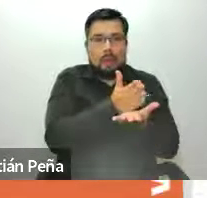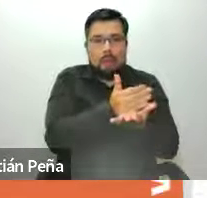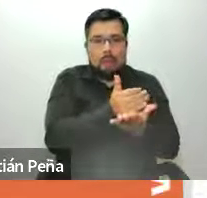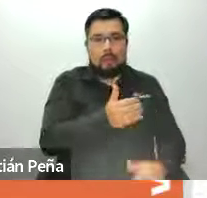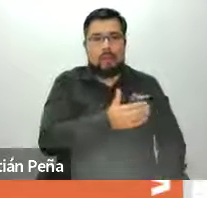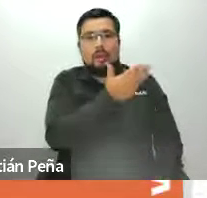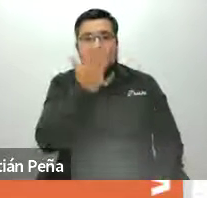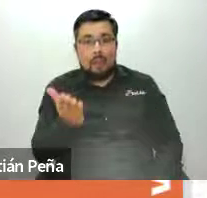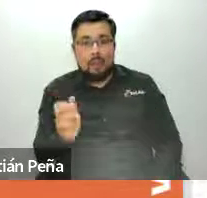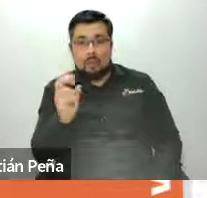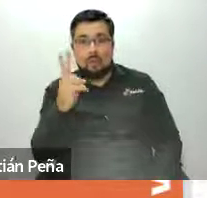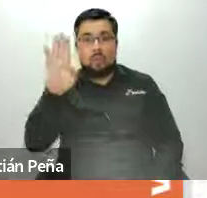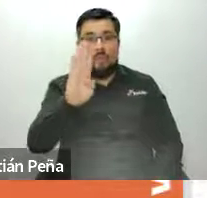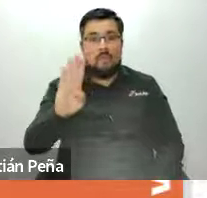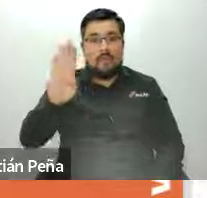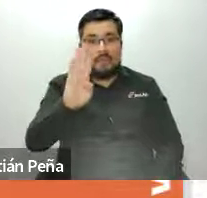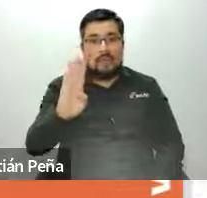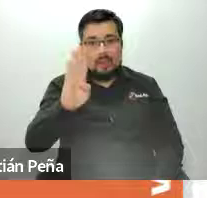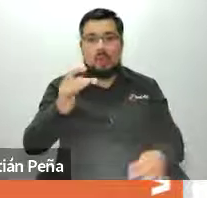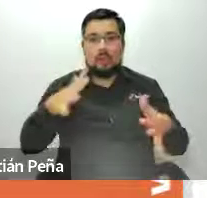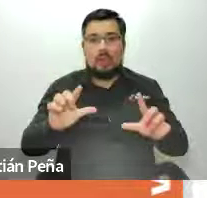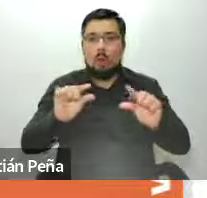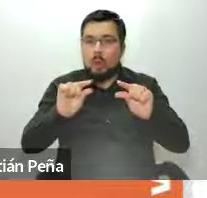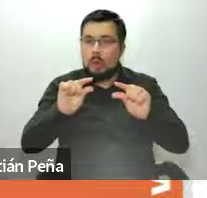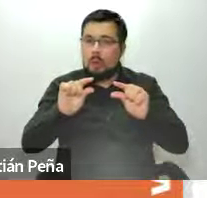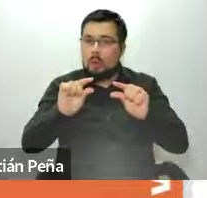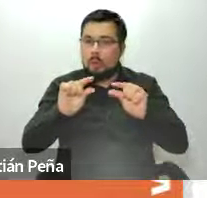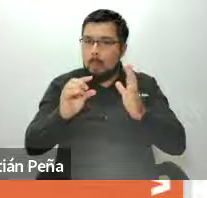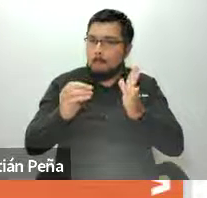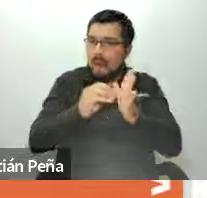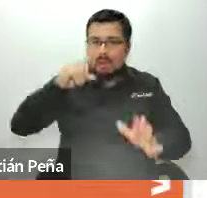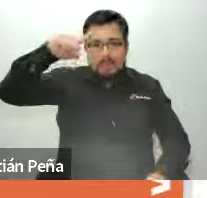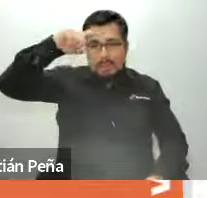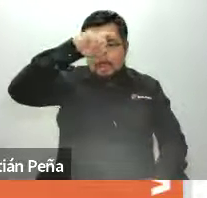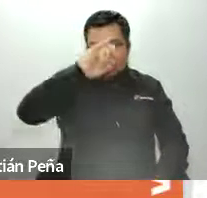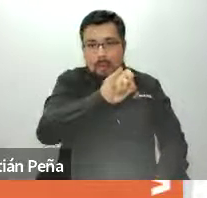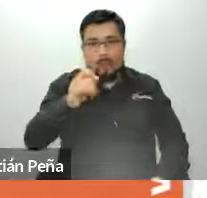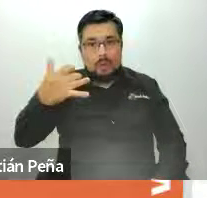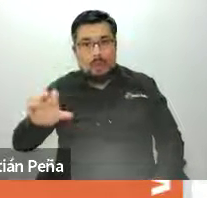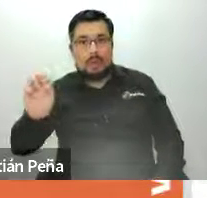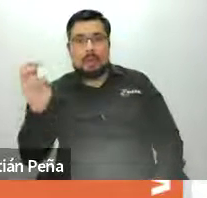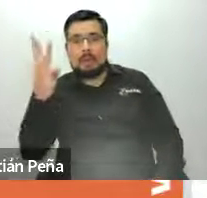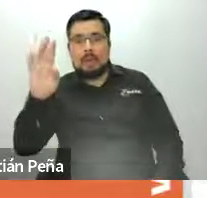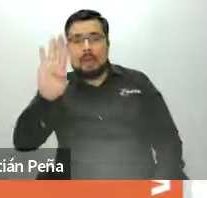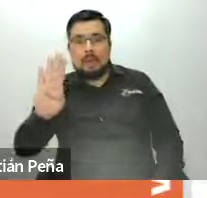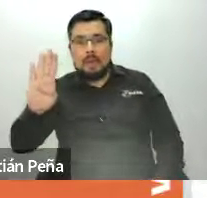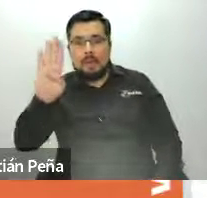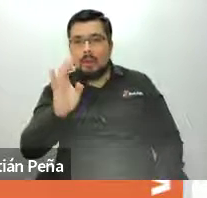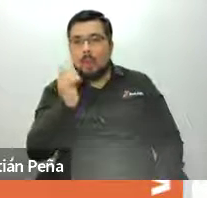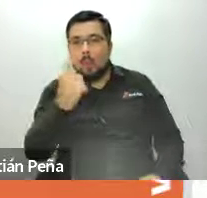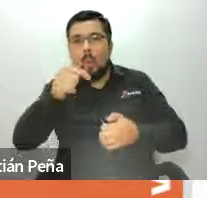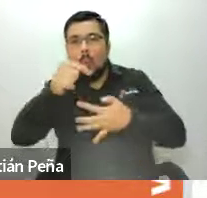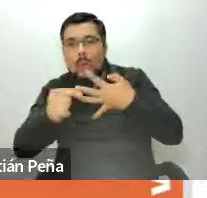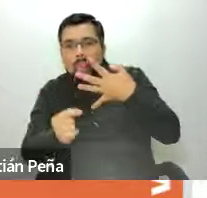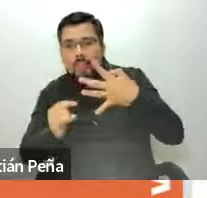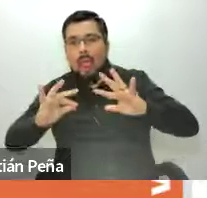va complejizando, ¿no es cierto?, ya en segundo básico y luego en el tercero básico en términos de la cantidad de estrategias, de cuáles son esas